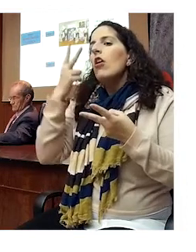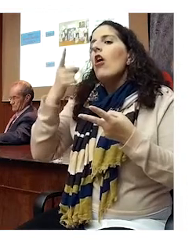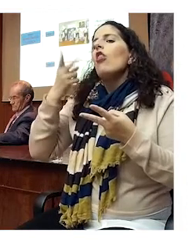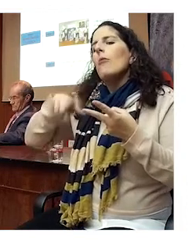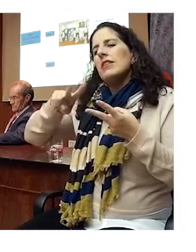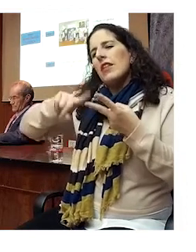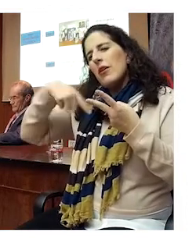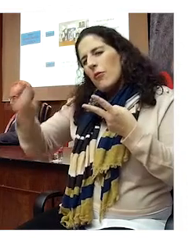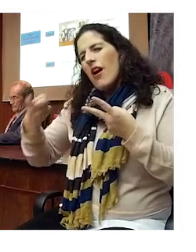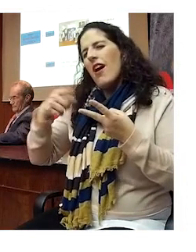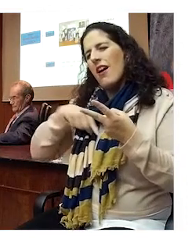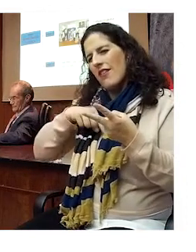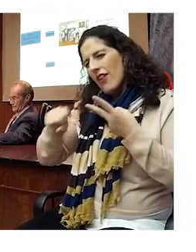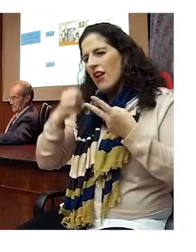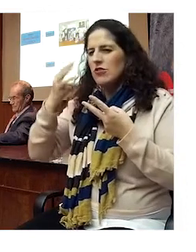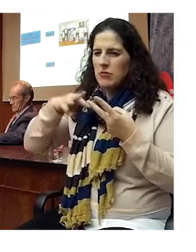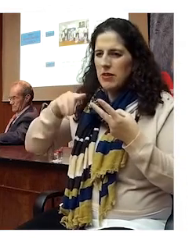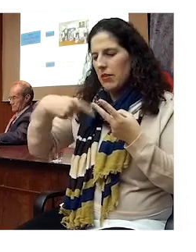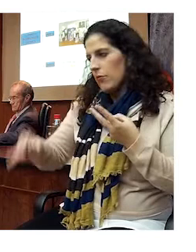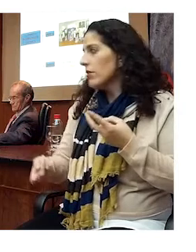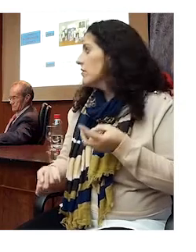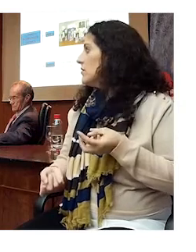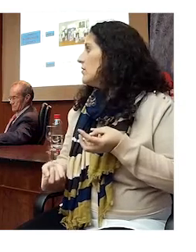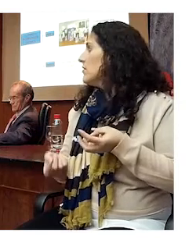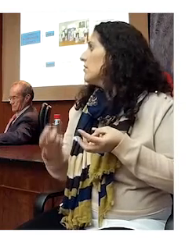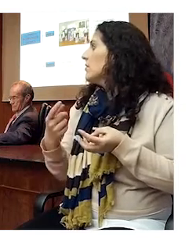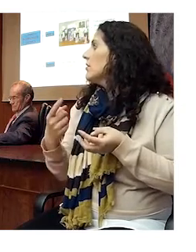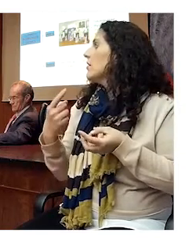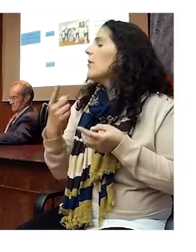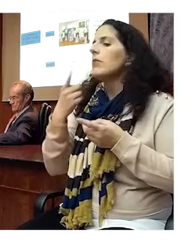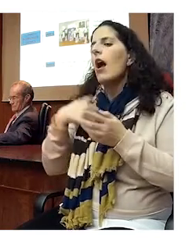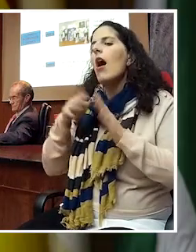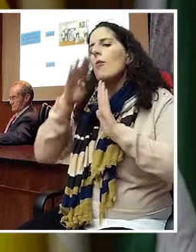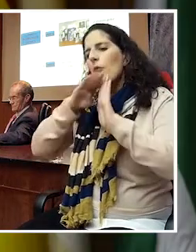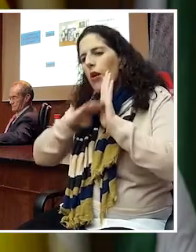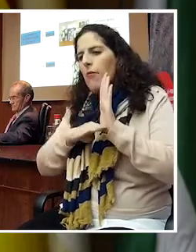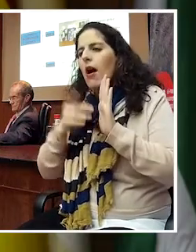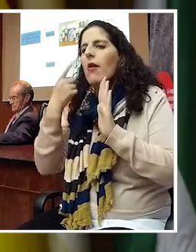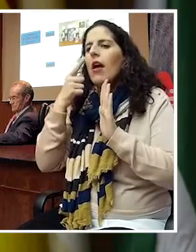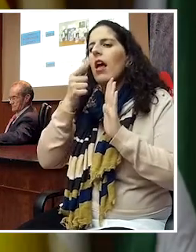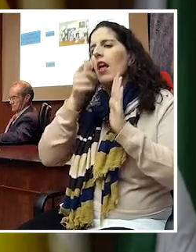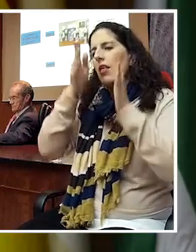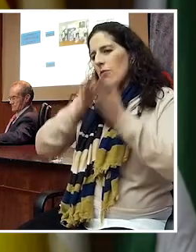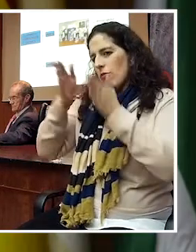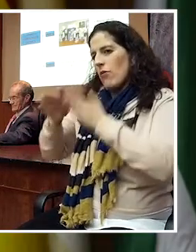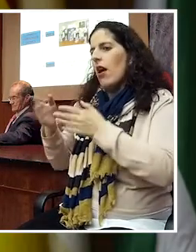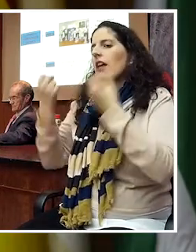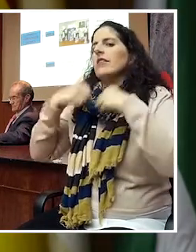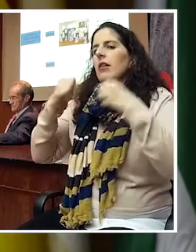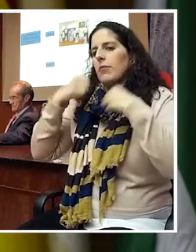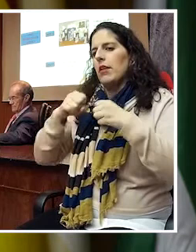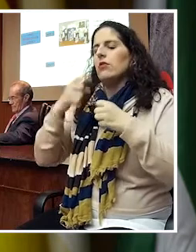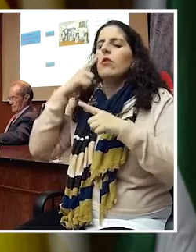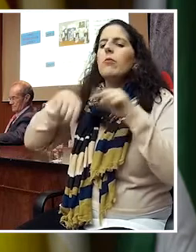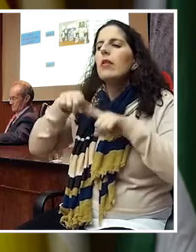o 3 después del tratamiento, en el que se programa de forma individual un entrenamiento en